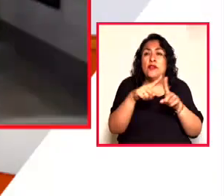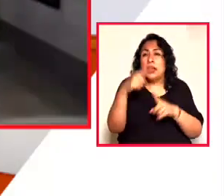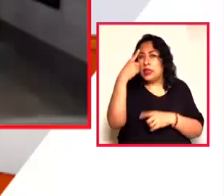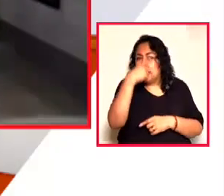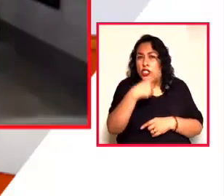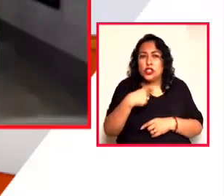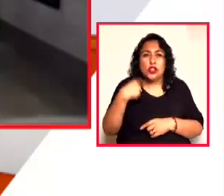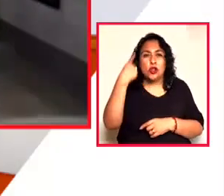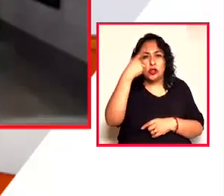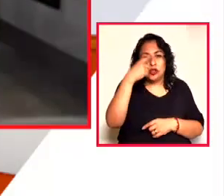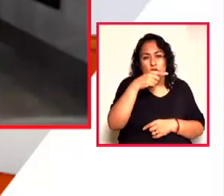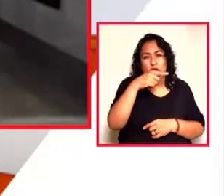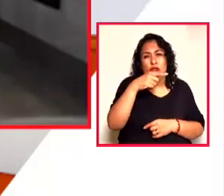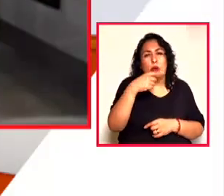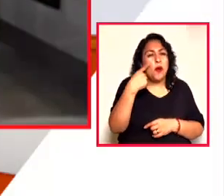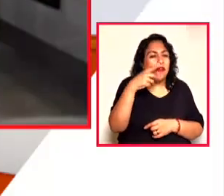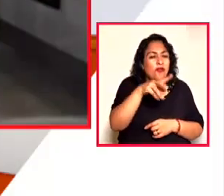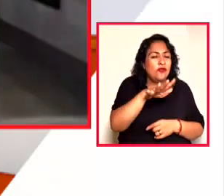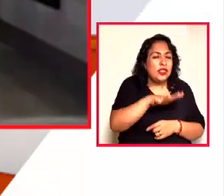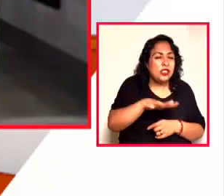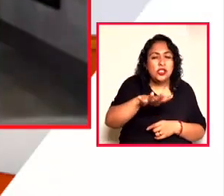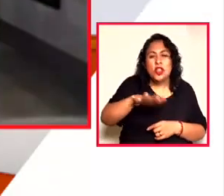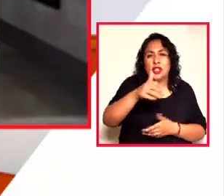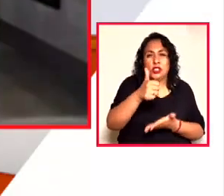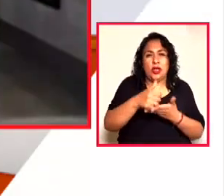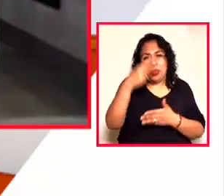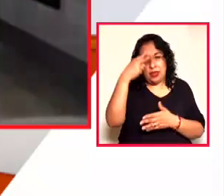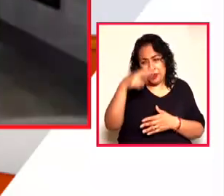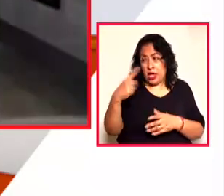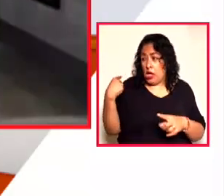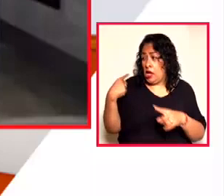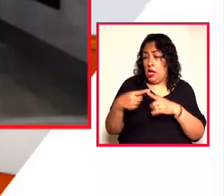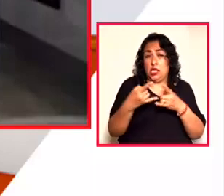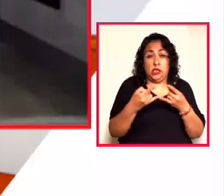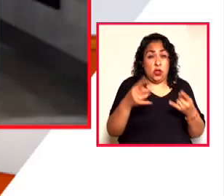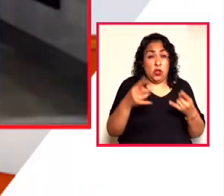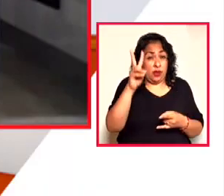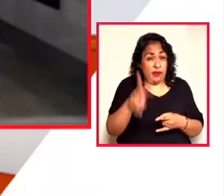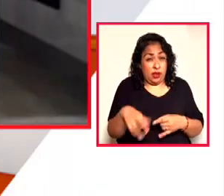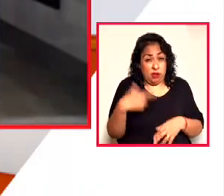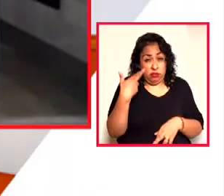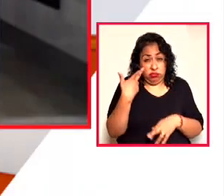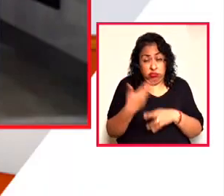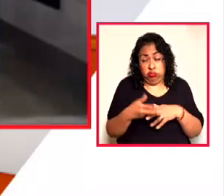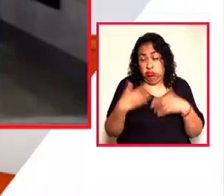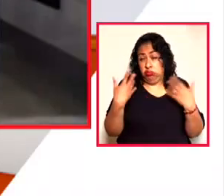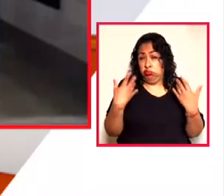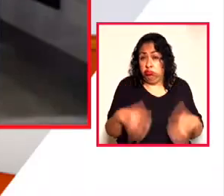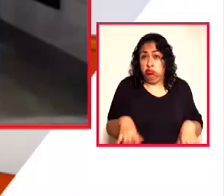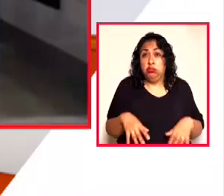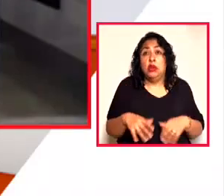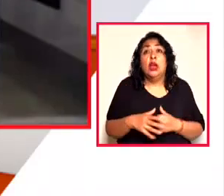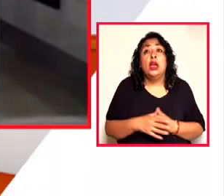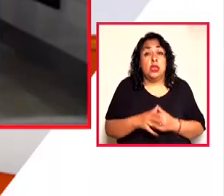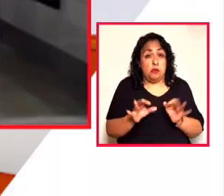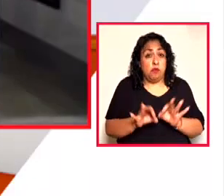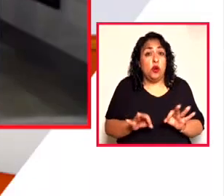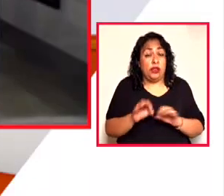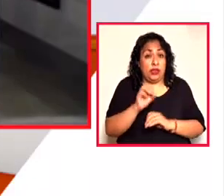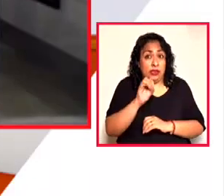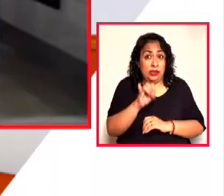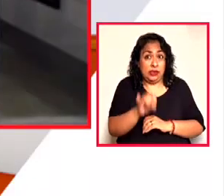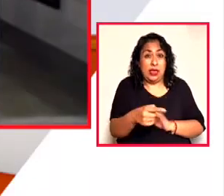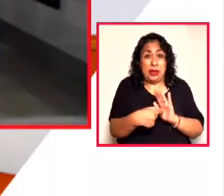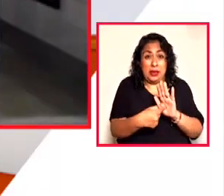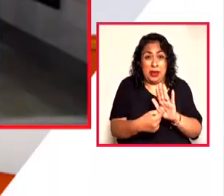tenido la Ciudad de México a lo largo de su historia. Es una tarea, en verdad, de síntesis muy importante, porque en este ejemplar